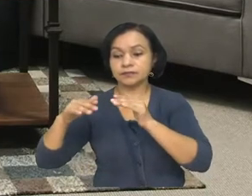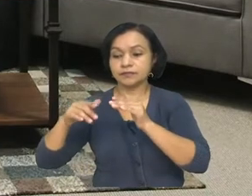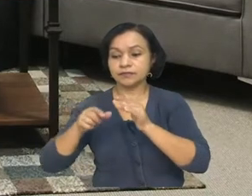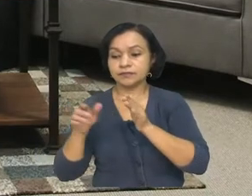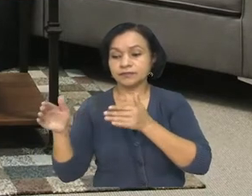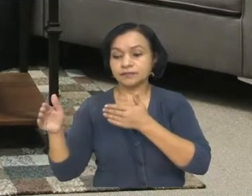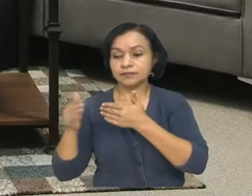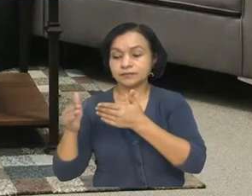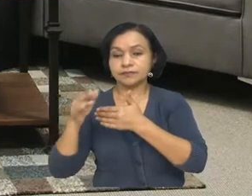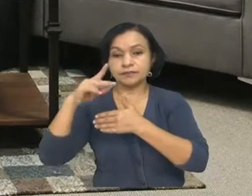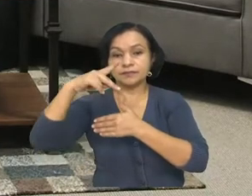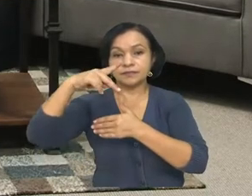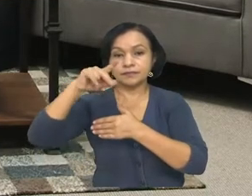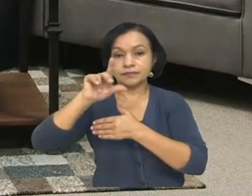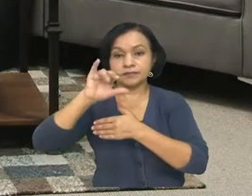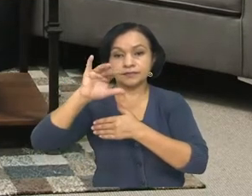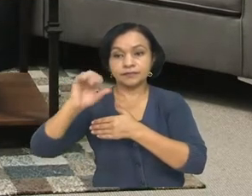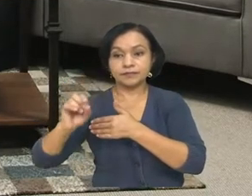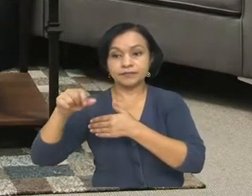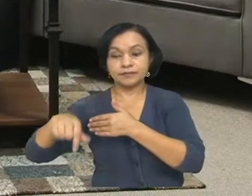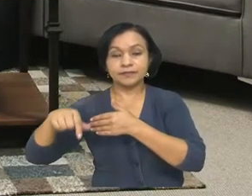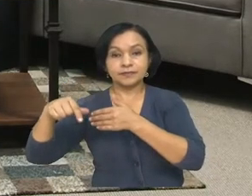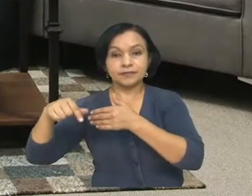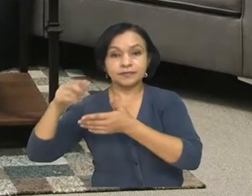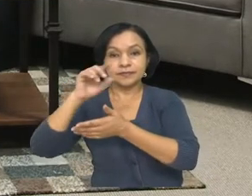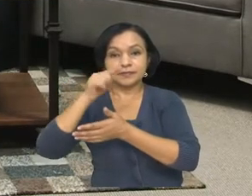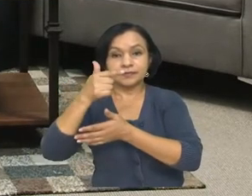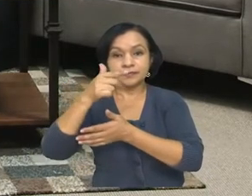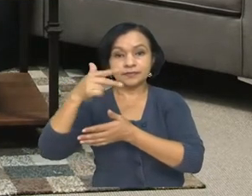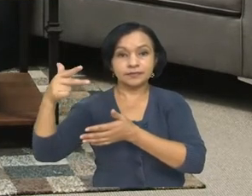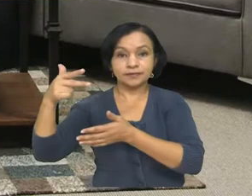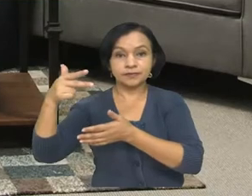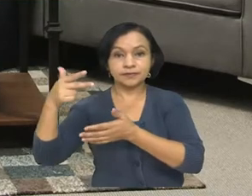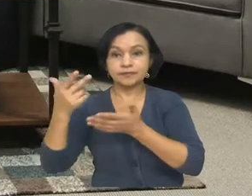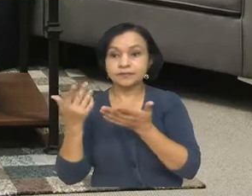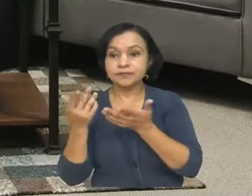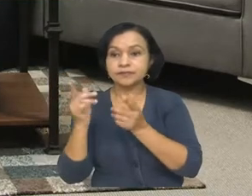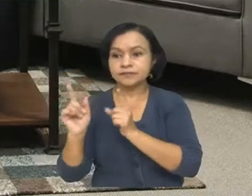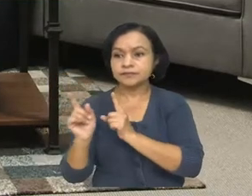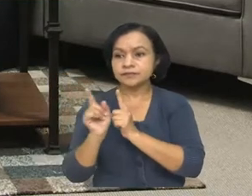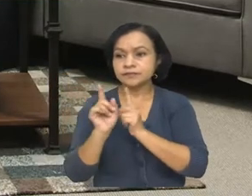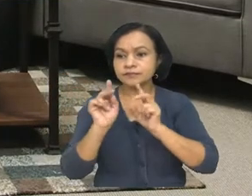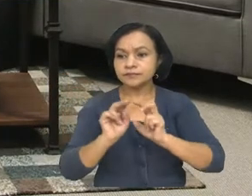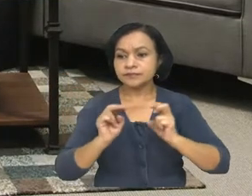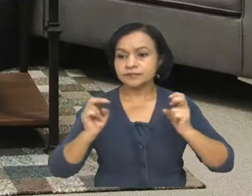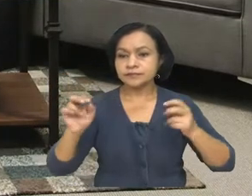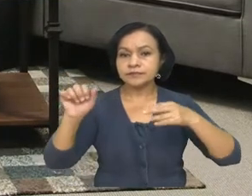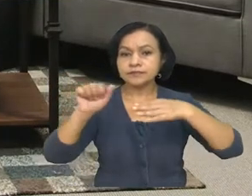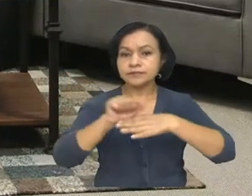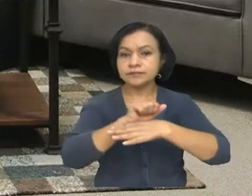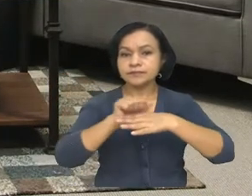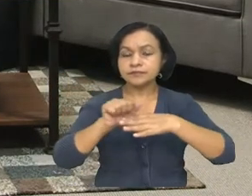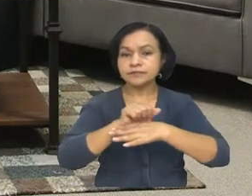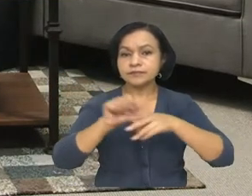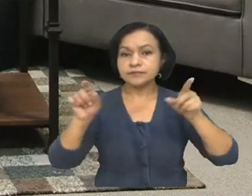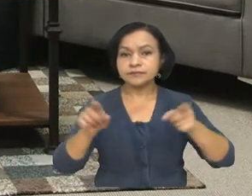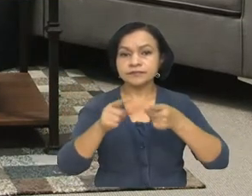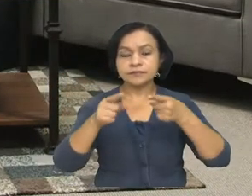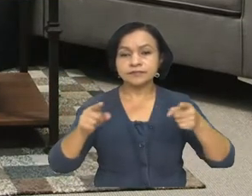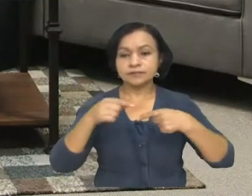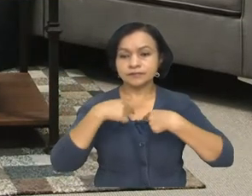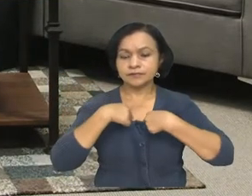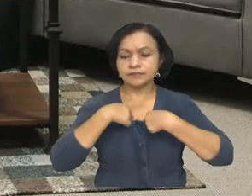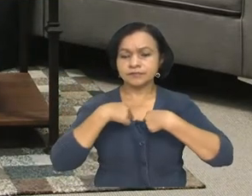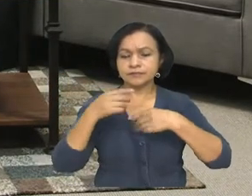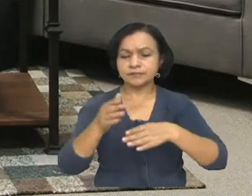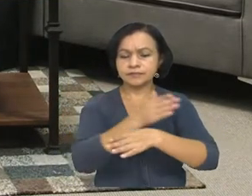el asalto al Palacio Nacional en el 78. Justamente nosotros estábamos ensayando, porque yo siempre, desde los 12 años estoy